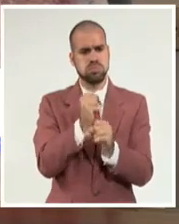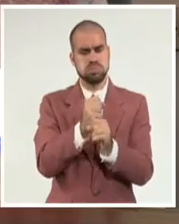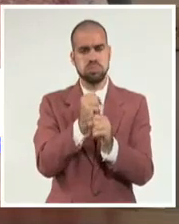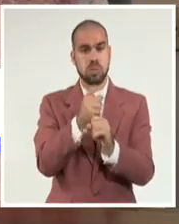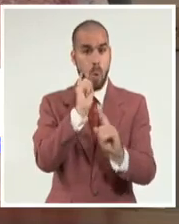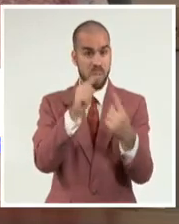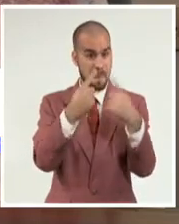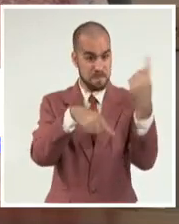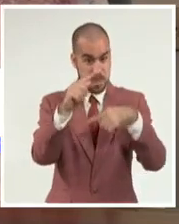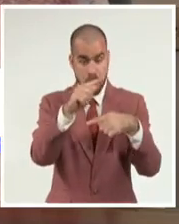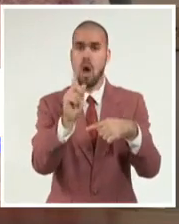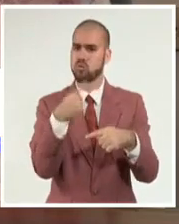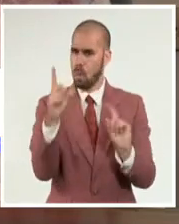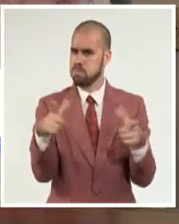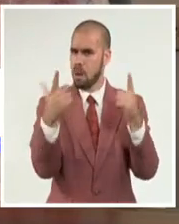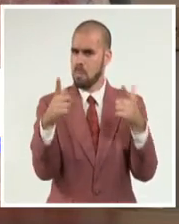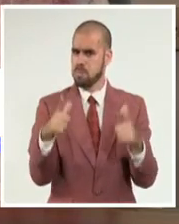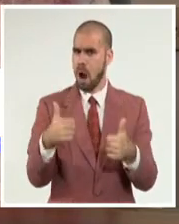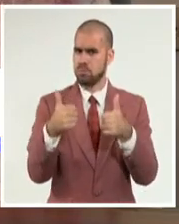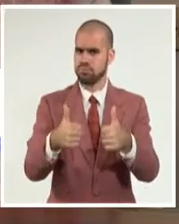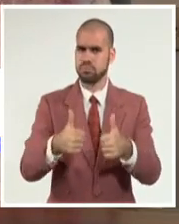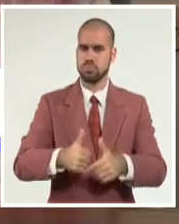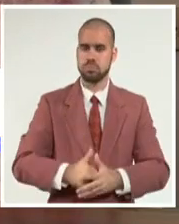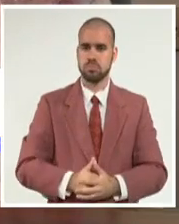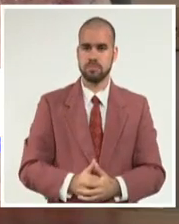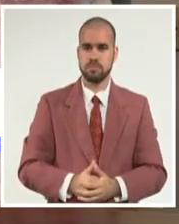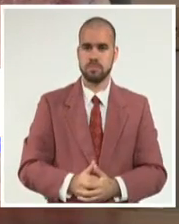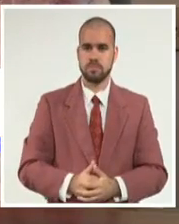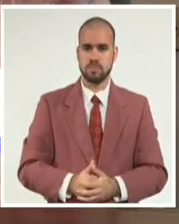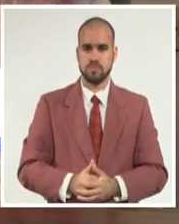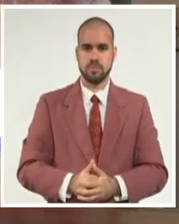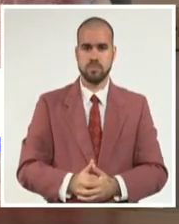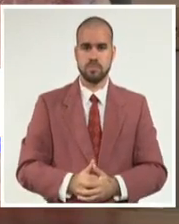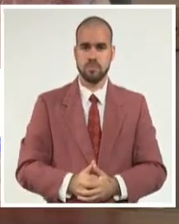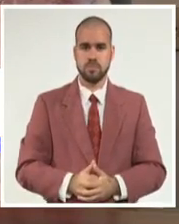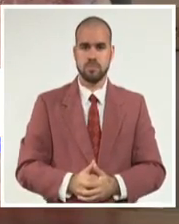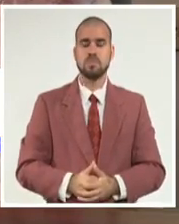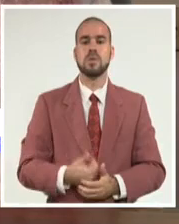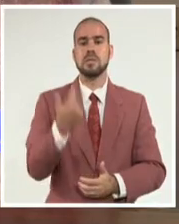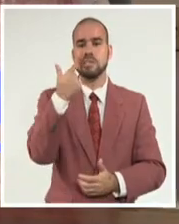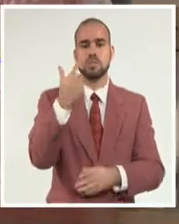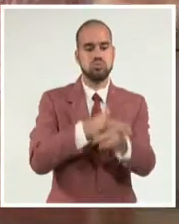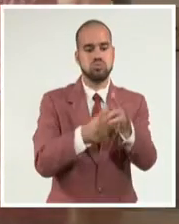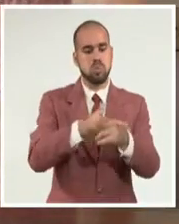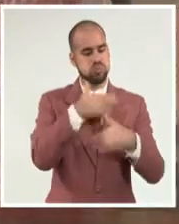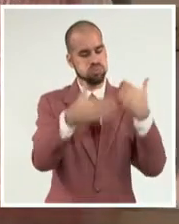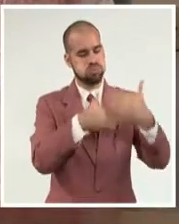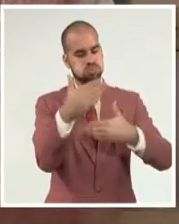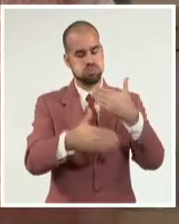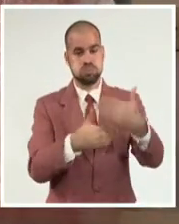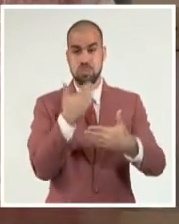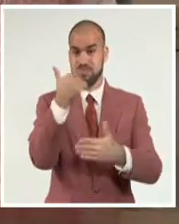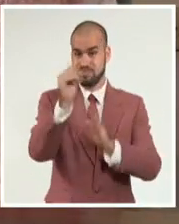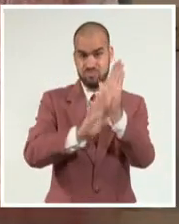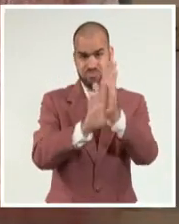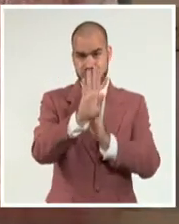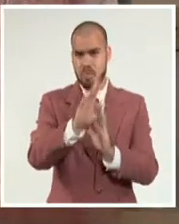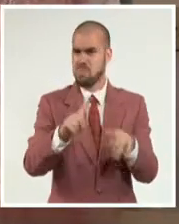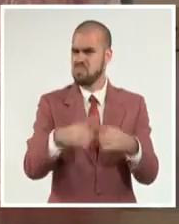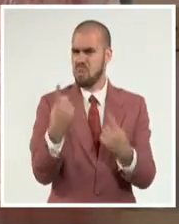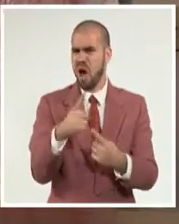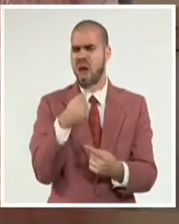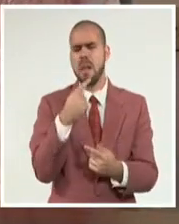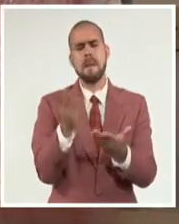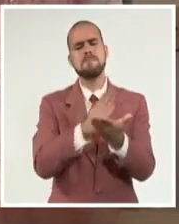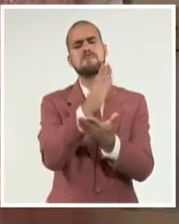principios fundacionales, pero ha trascendido. ¿Ha trascendido en qué sentido? En que ya no es una biblioteca